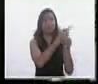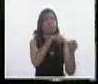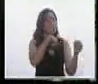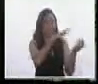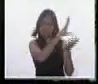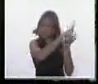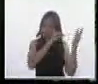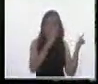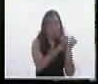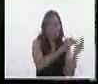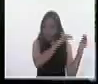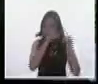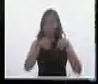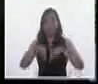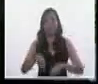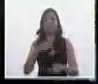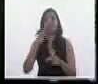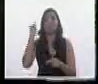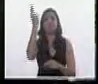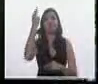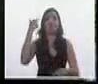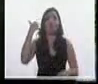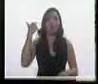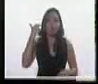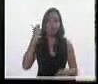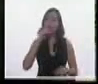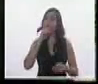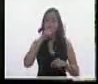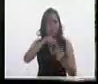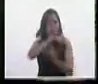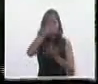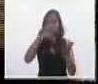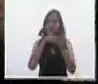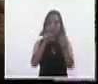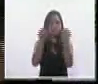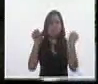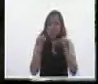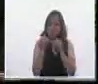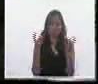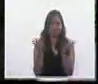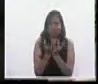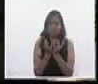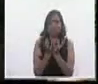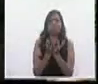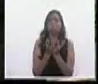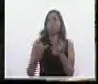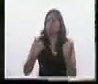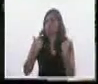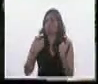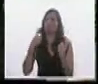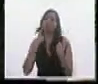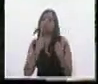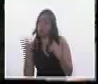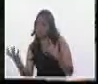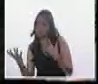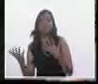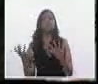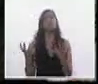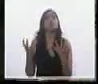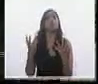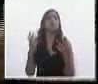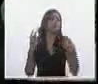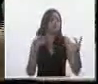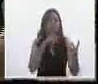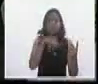a hacer aquí en la universidad de Guadalajara en un mismo salón conviven muchachos sordos y muchachos que no lo